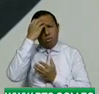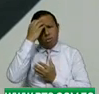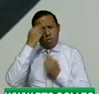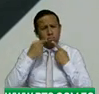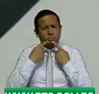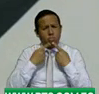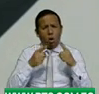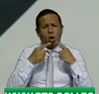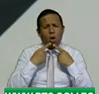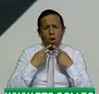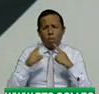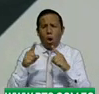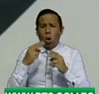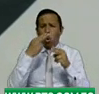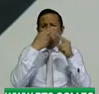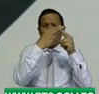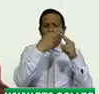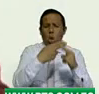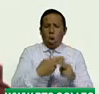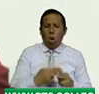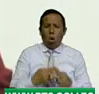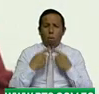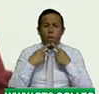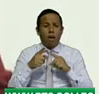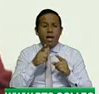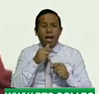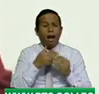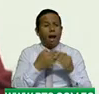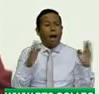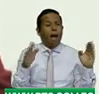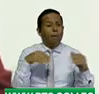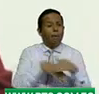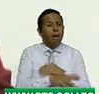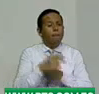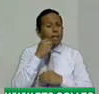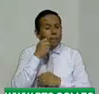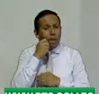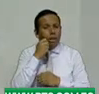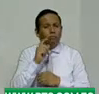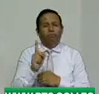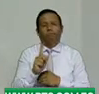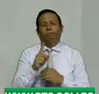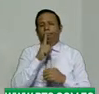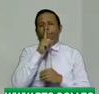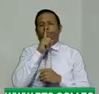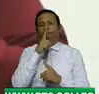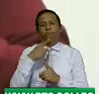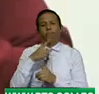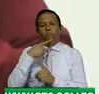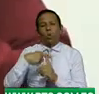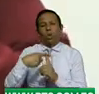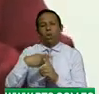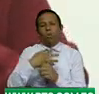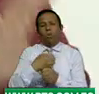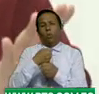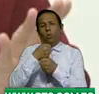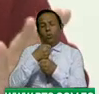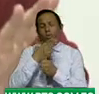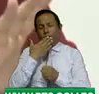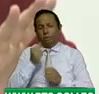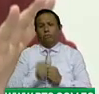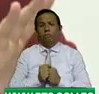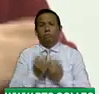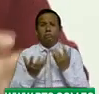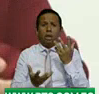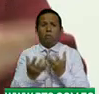publicar los nombres de las unidades educativas que retoman la presencialidad. Esto por cuestiones de seguridad. Consideremos que al estar